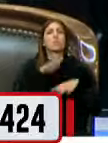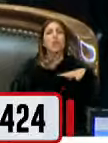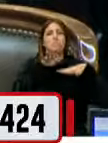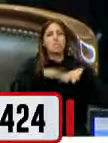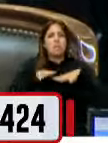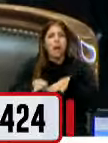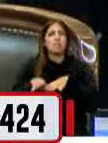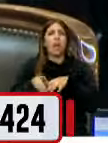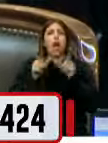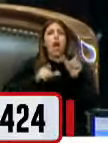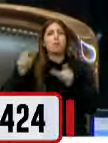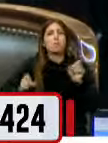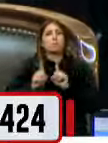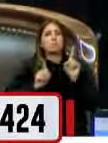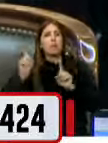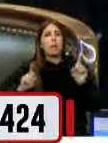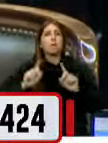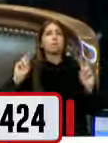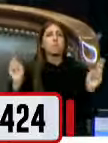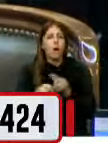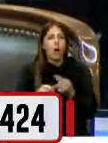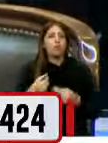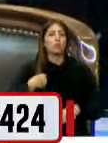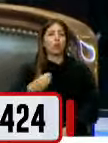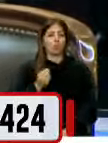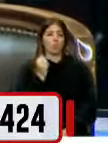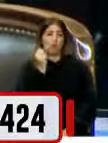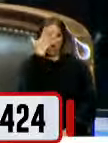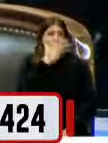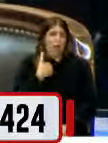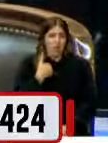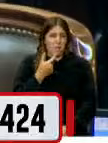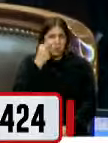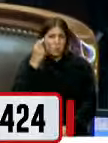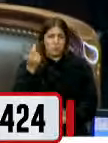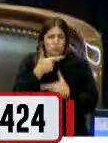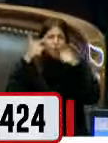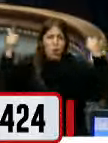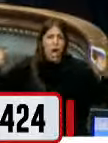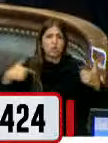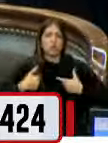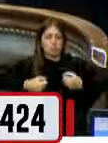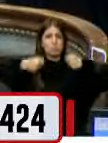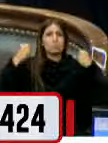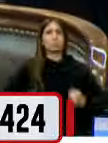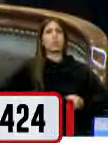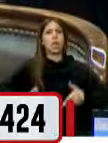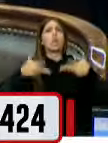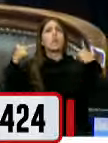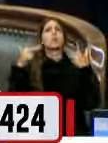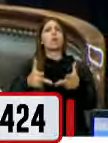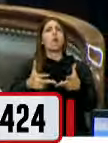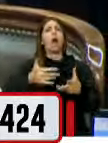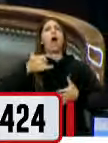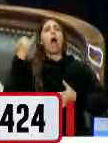un plan colonial, donde la Argentina se transforma en un país extractivista y el litio, el